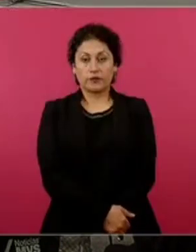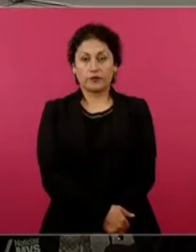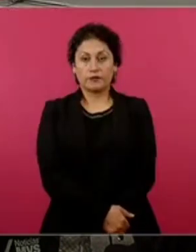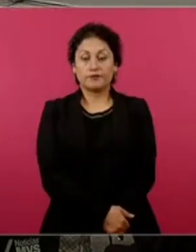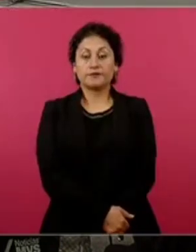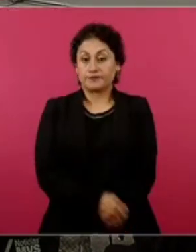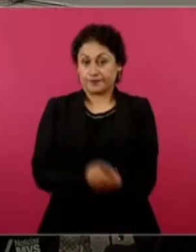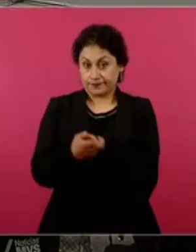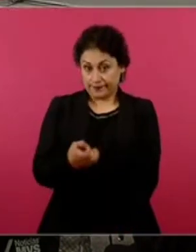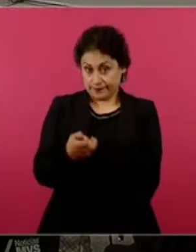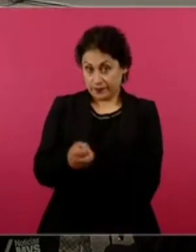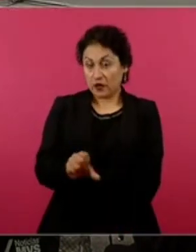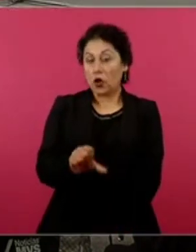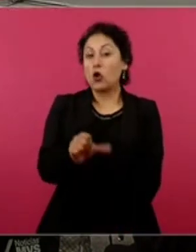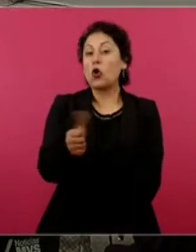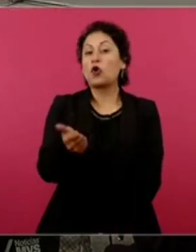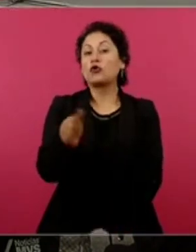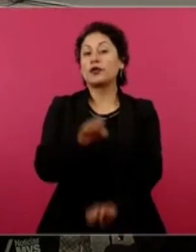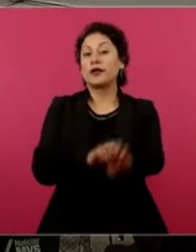Esta otra empresa.